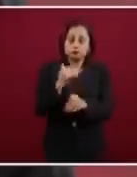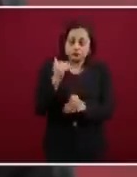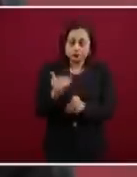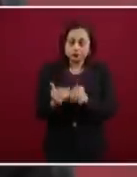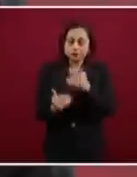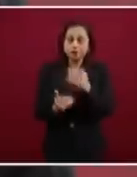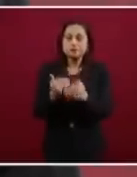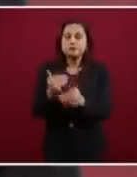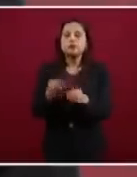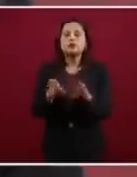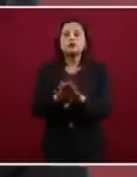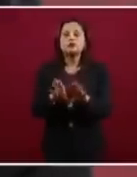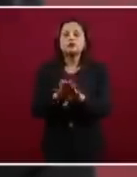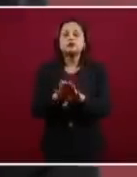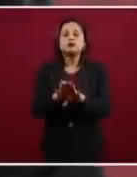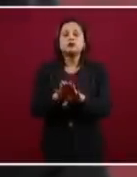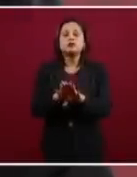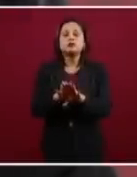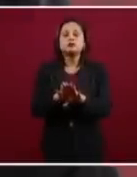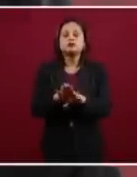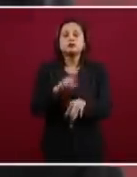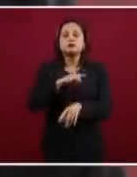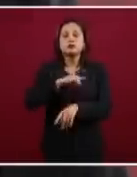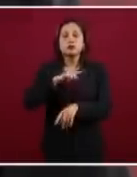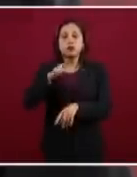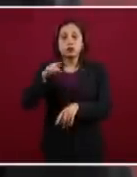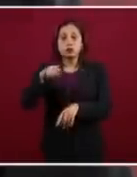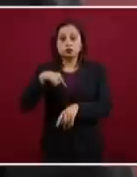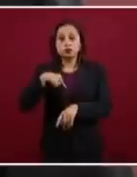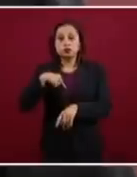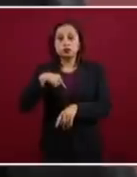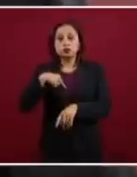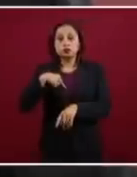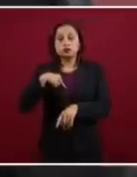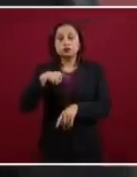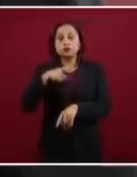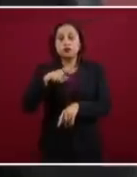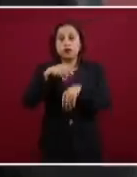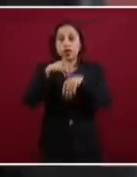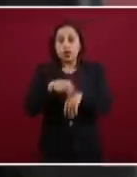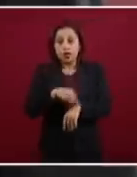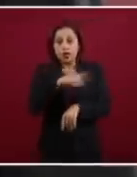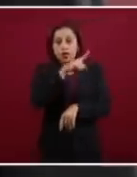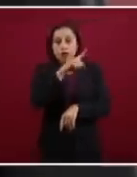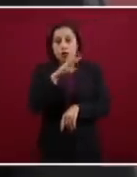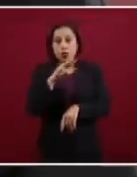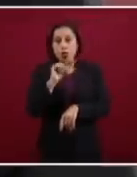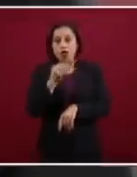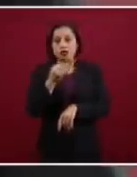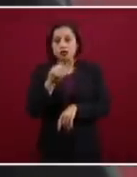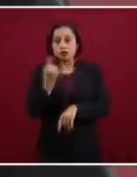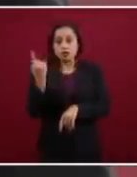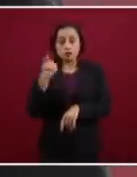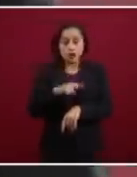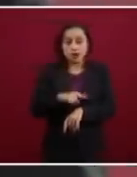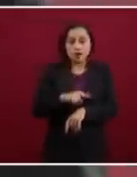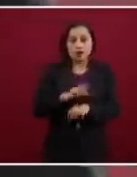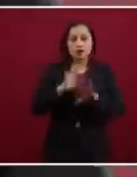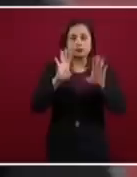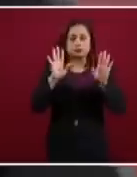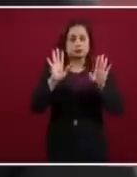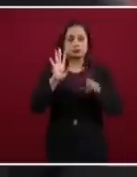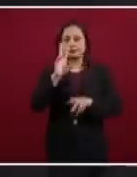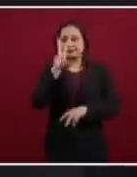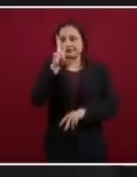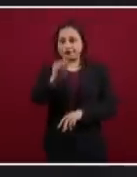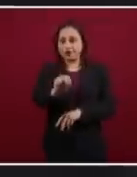nosotros no recibimos órdenes de washington sí por qué en una de ellas